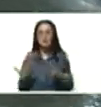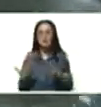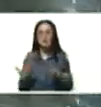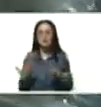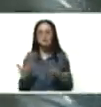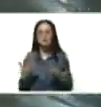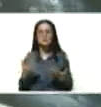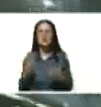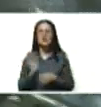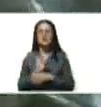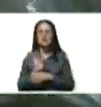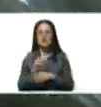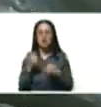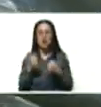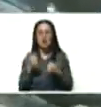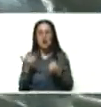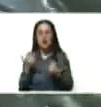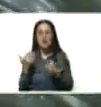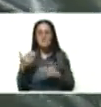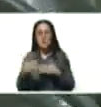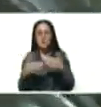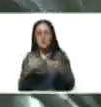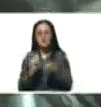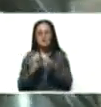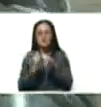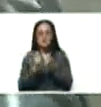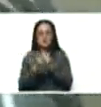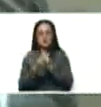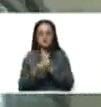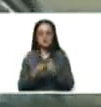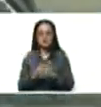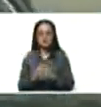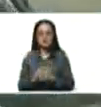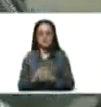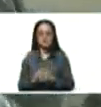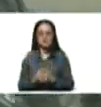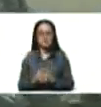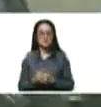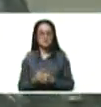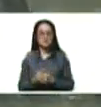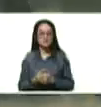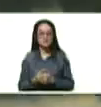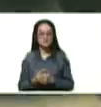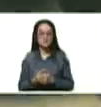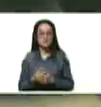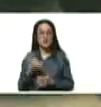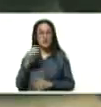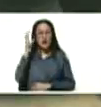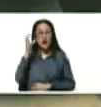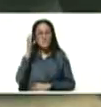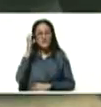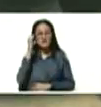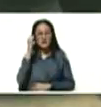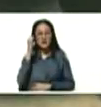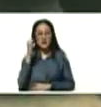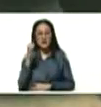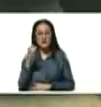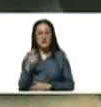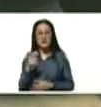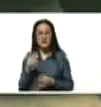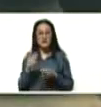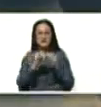que funcionan con los equipos de nosotros, que se han ido renovando incluso. Ahorita hay la capacidad que tenemos de desarmar hasta el